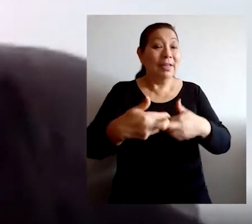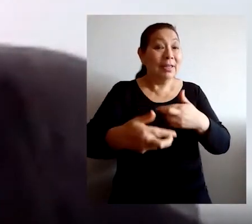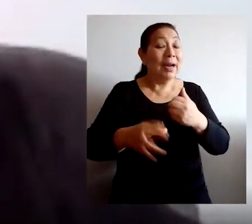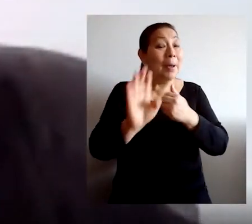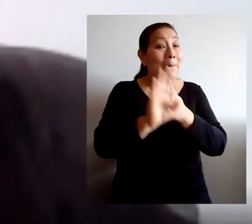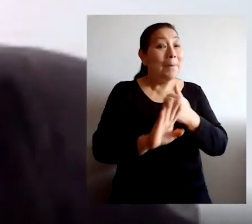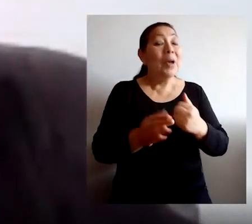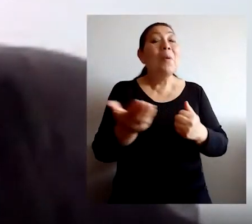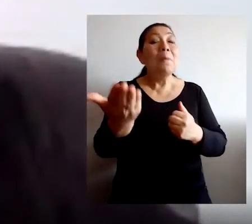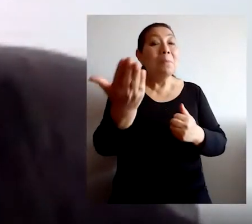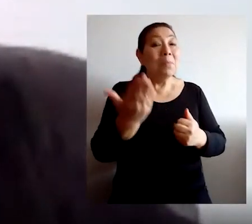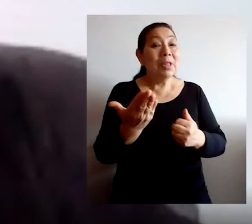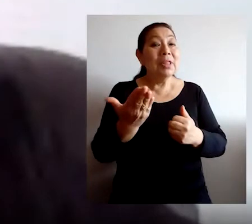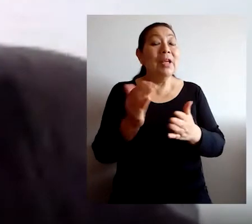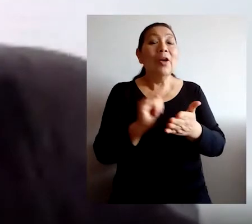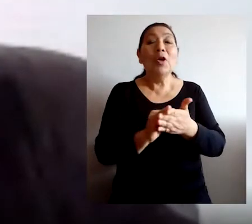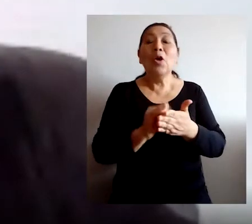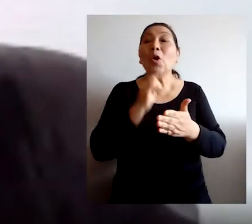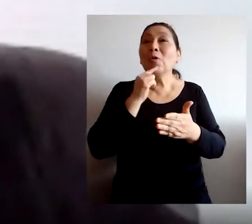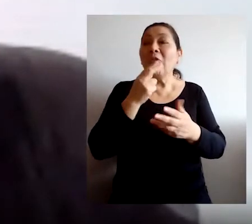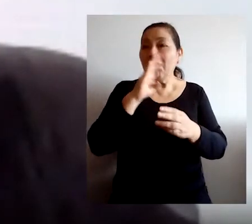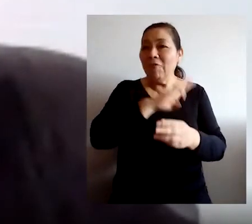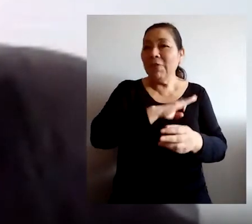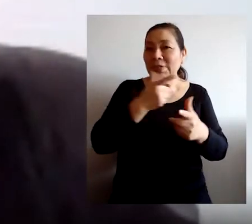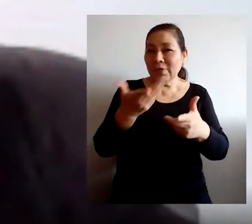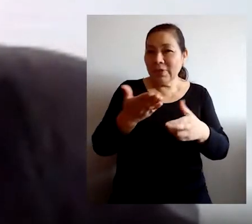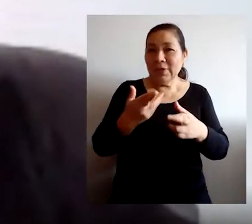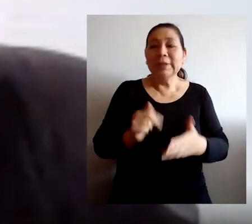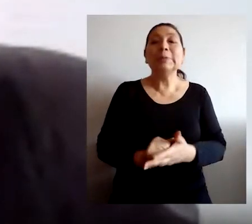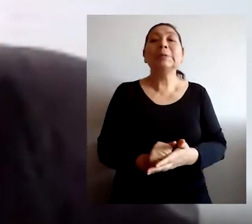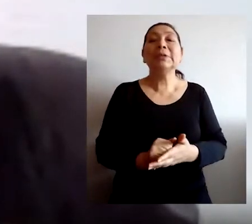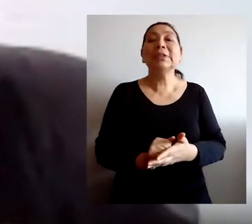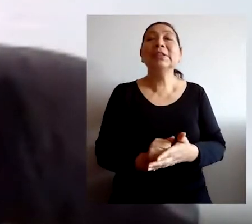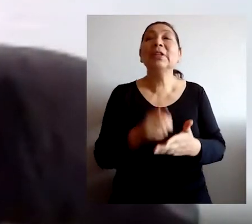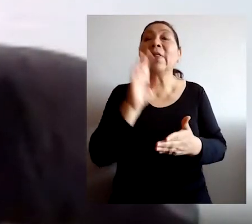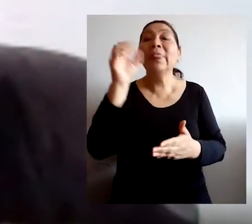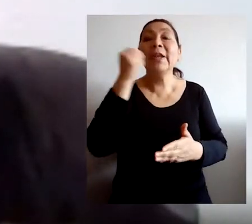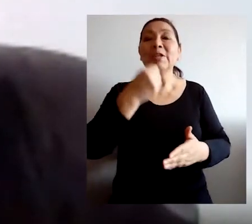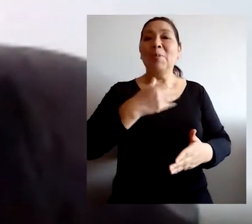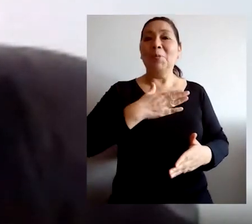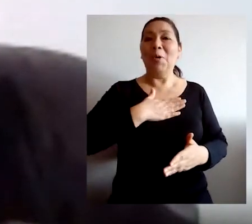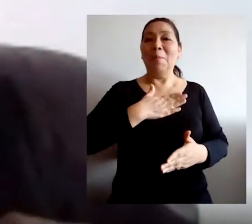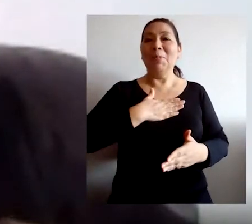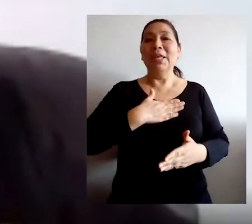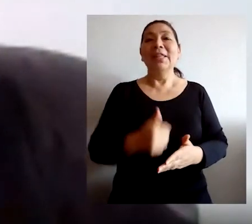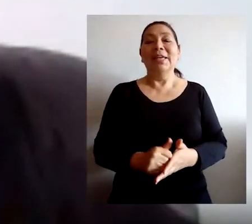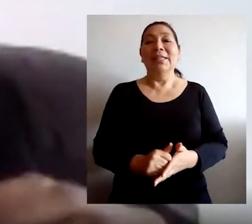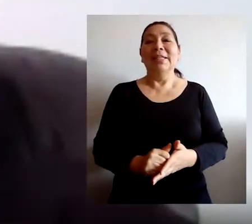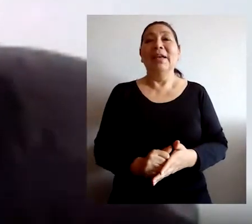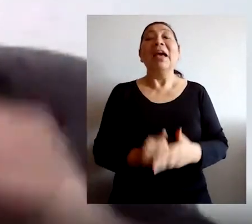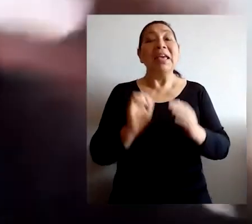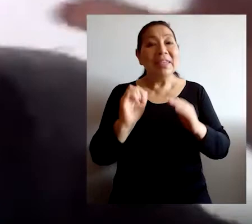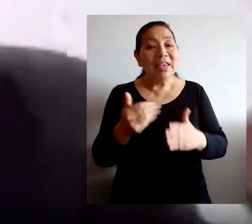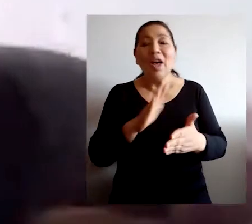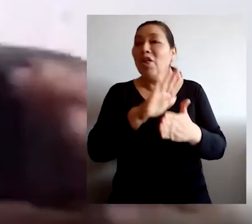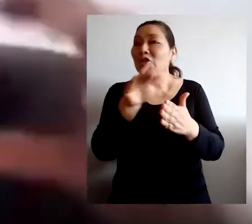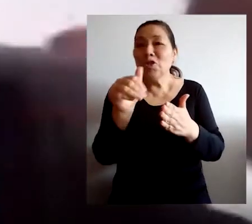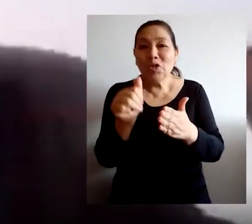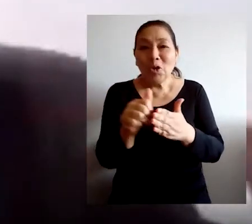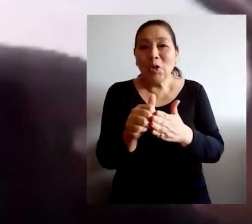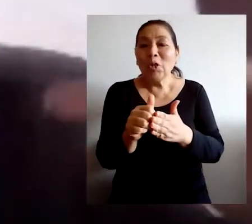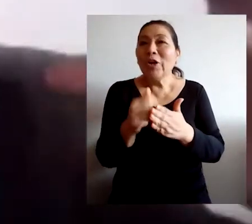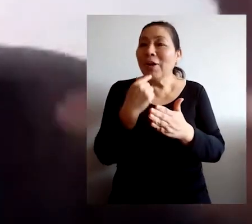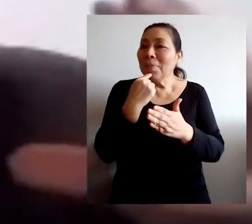proceso de amparo alegando confiscación, pidiendo restitución de derecho de propiedad, ¿no? Habiendo todo,